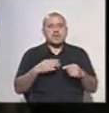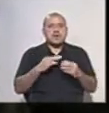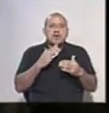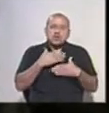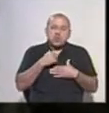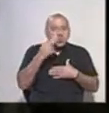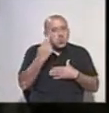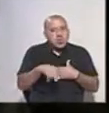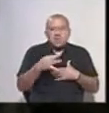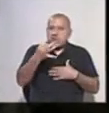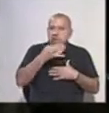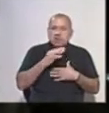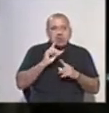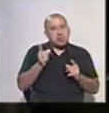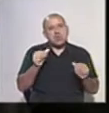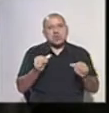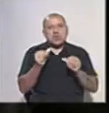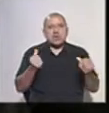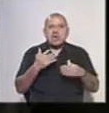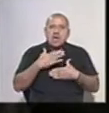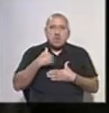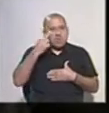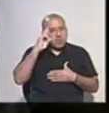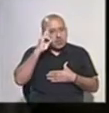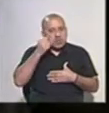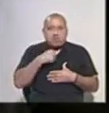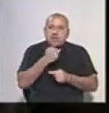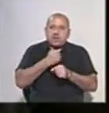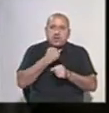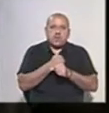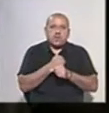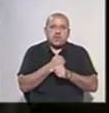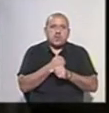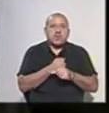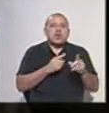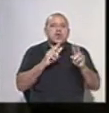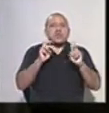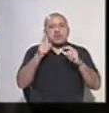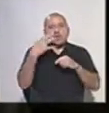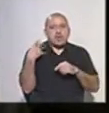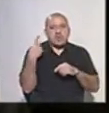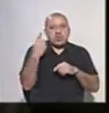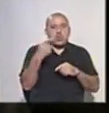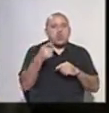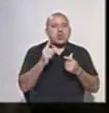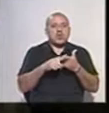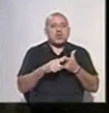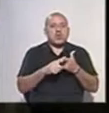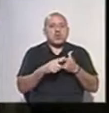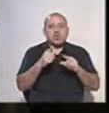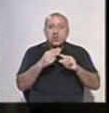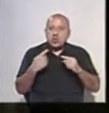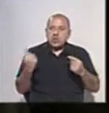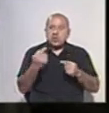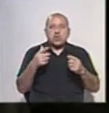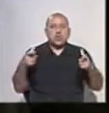hiciera. Siempre me respetaron a morir el laburo, tanto desde la parte de la dirección, como también desde la parte del grupo,